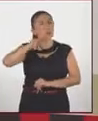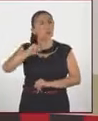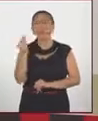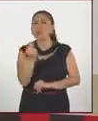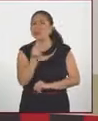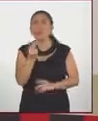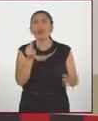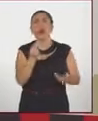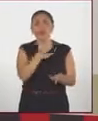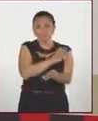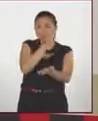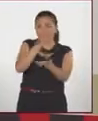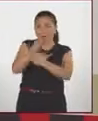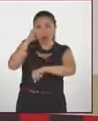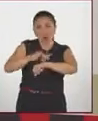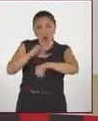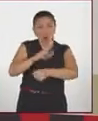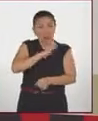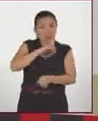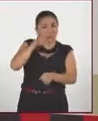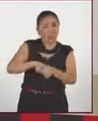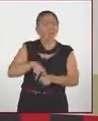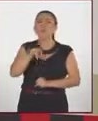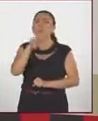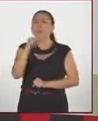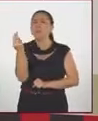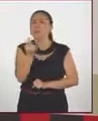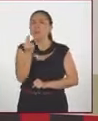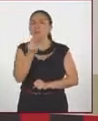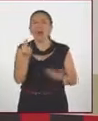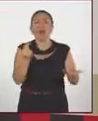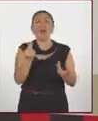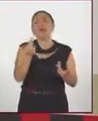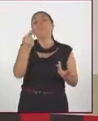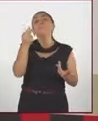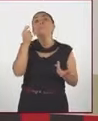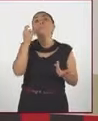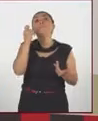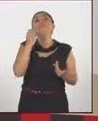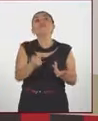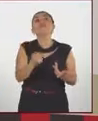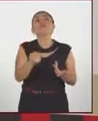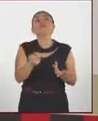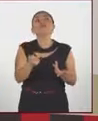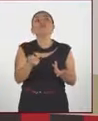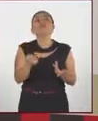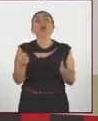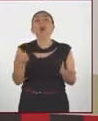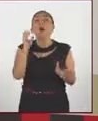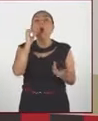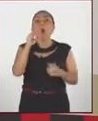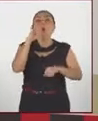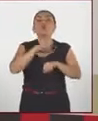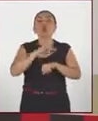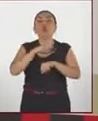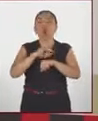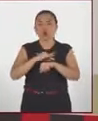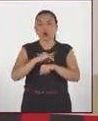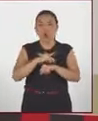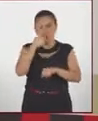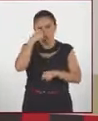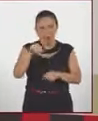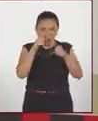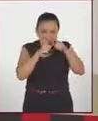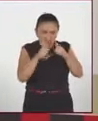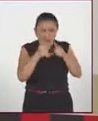pues acudir a un especialista, ¿no? Un médico de primer contacto, de primer nivel. Un pediatra podría diagnosticar